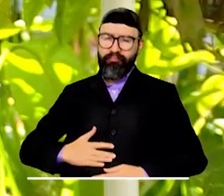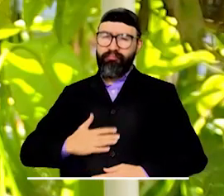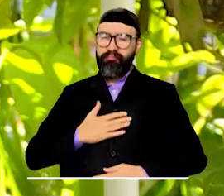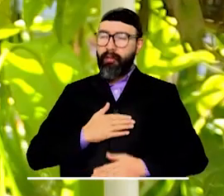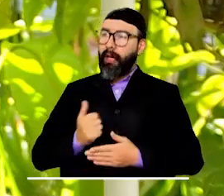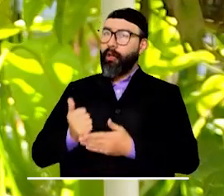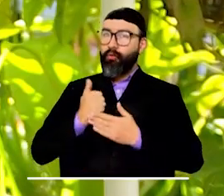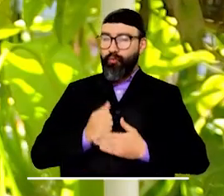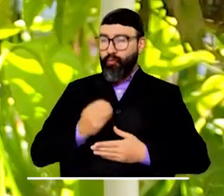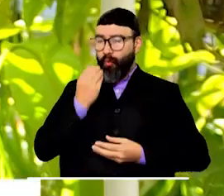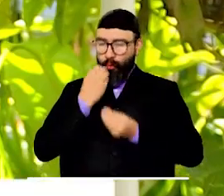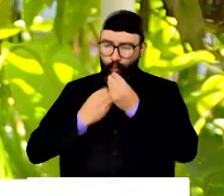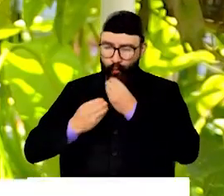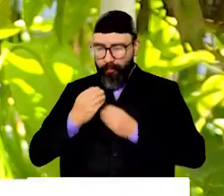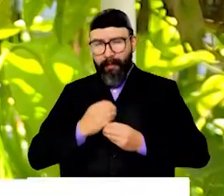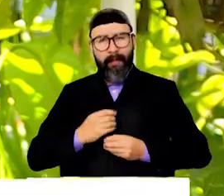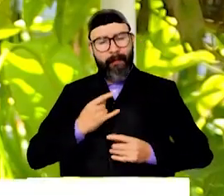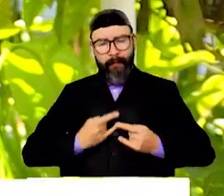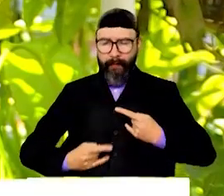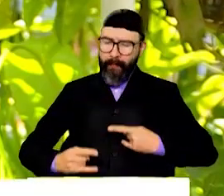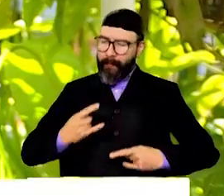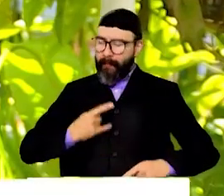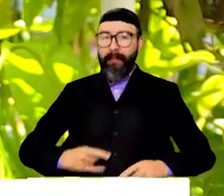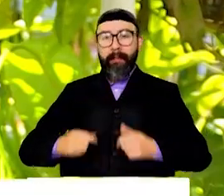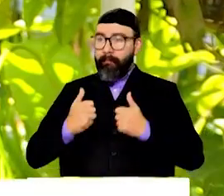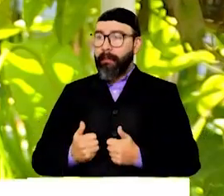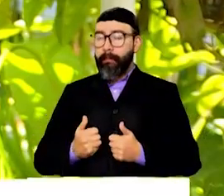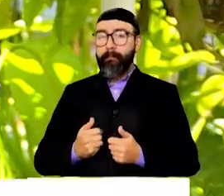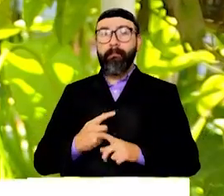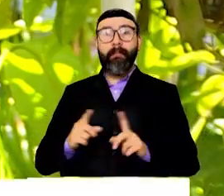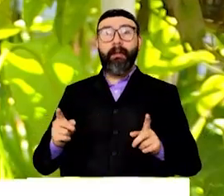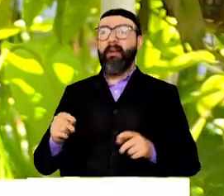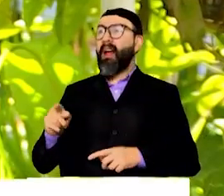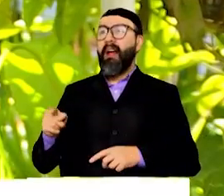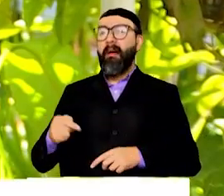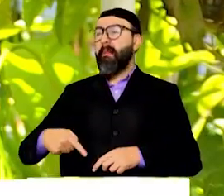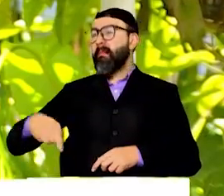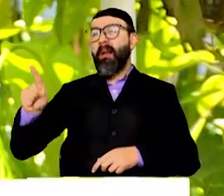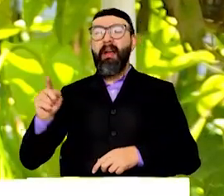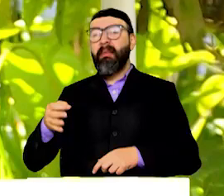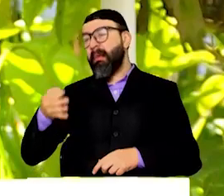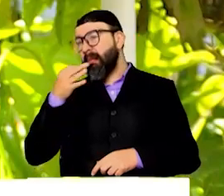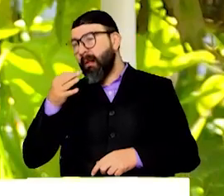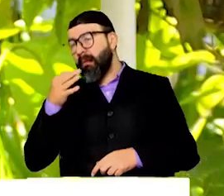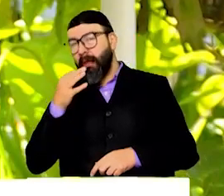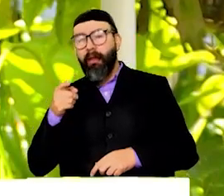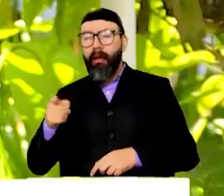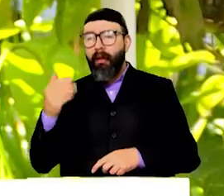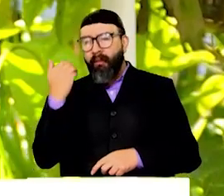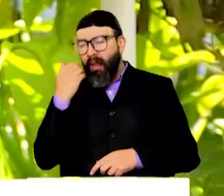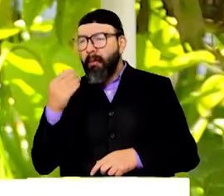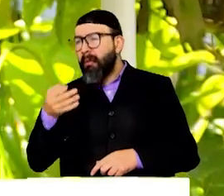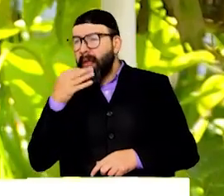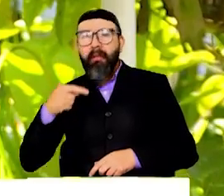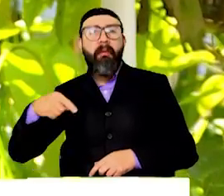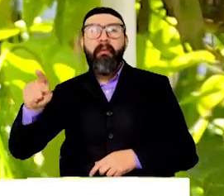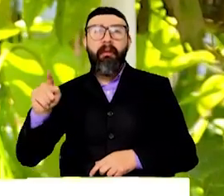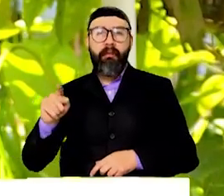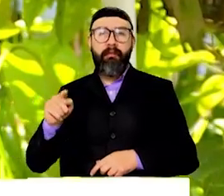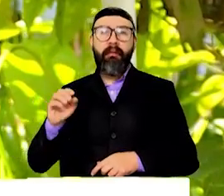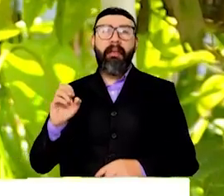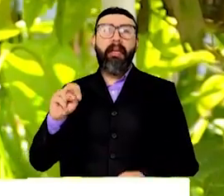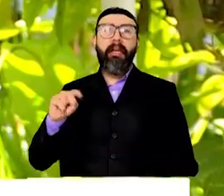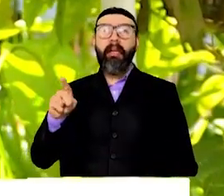bien su comida. Pero lo primero que le mandan al paciente con este tipo de patologías es